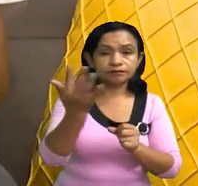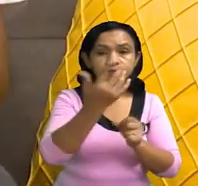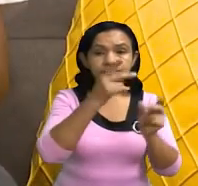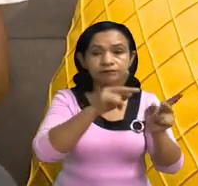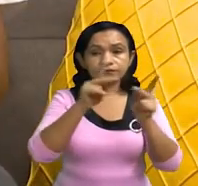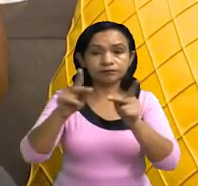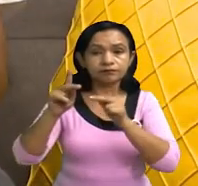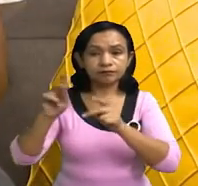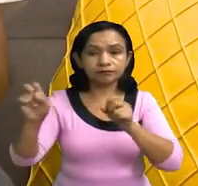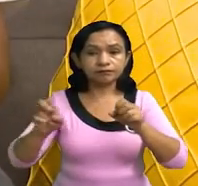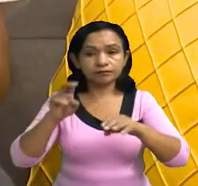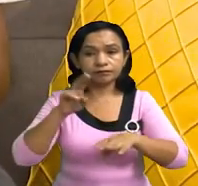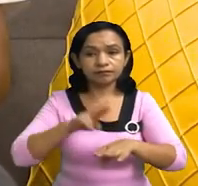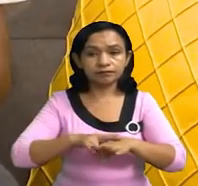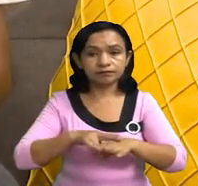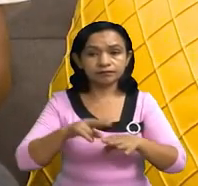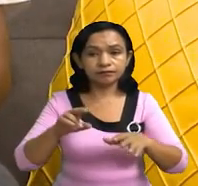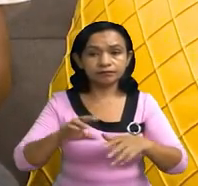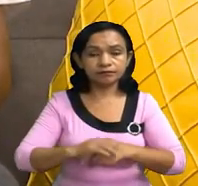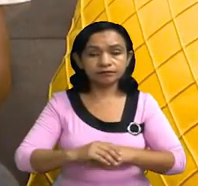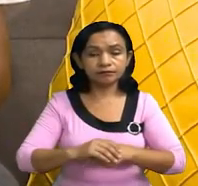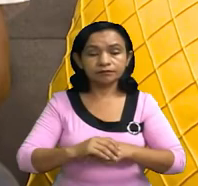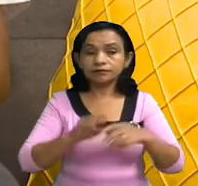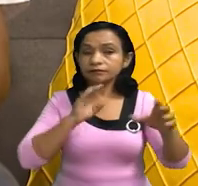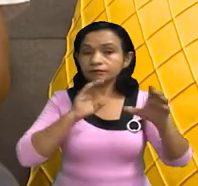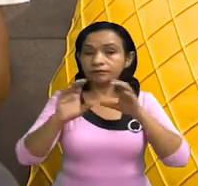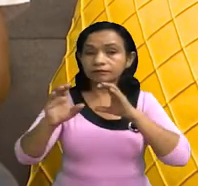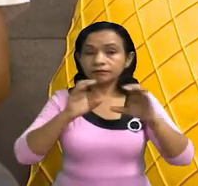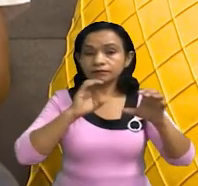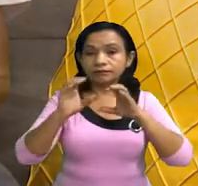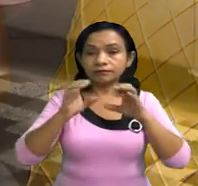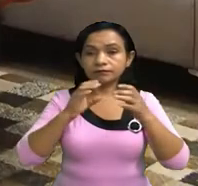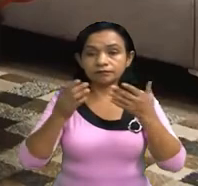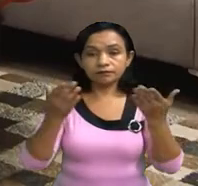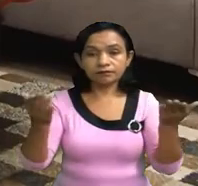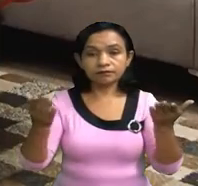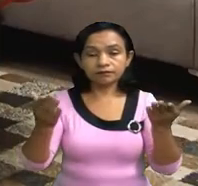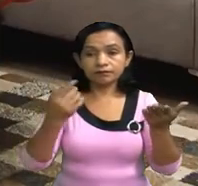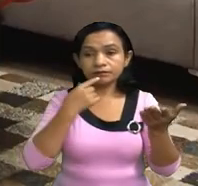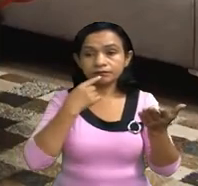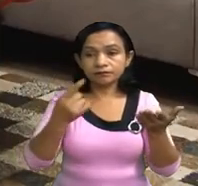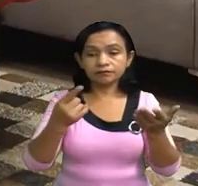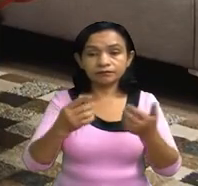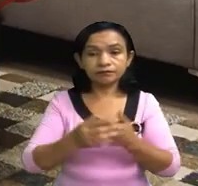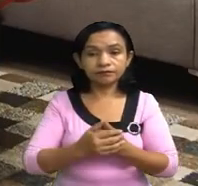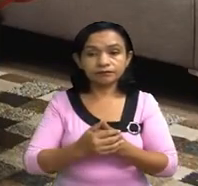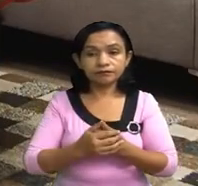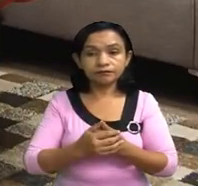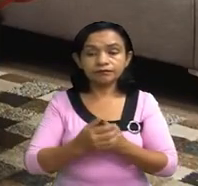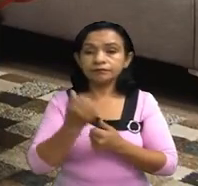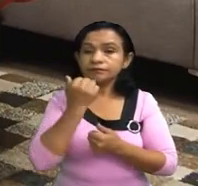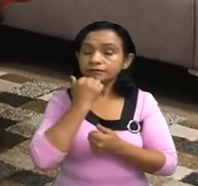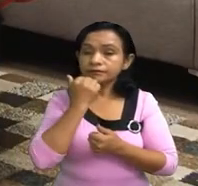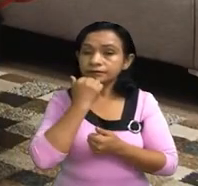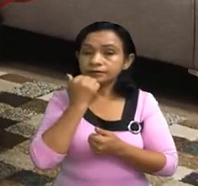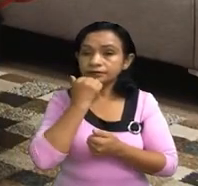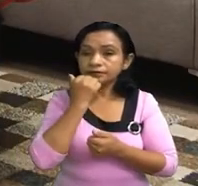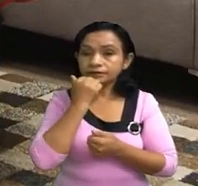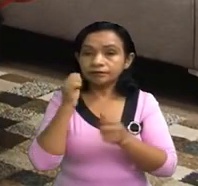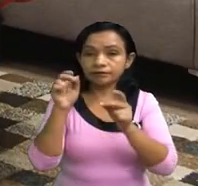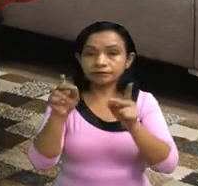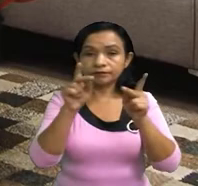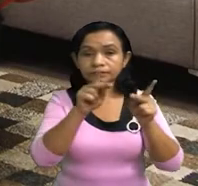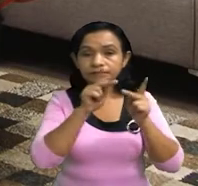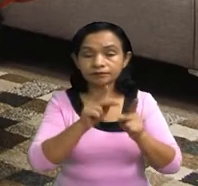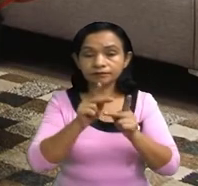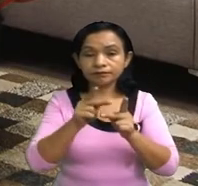nacional, entonces, mantienen una comunicación fluida. Les voy a decir, por eso yo digo que se equivocan y les sale el